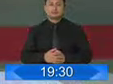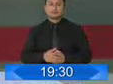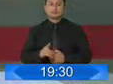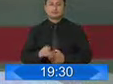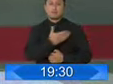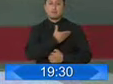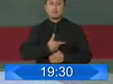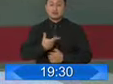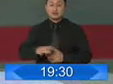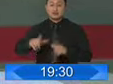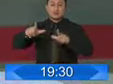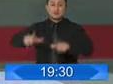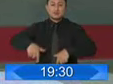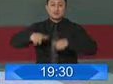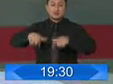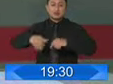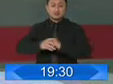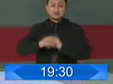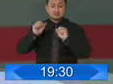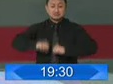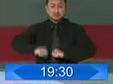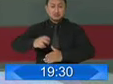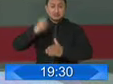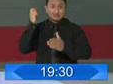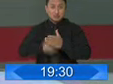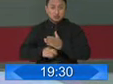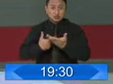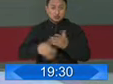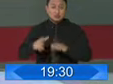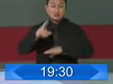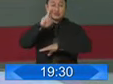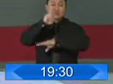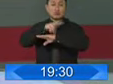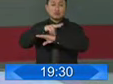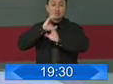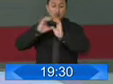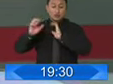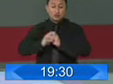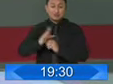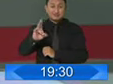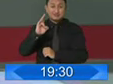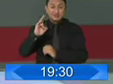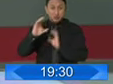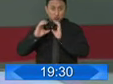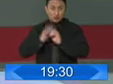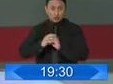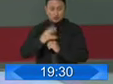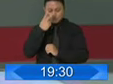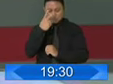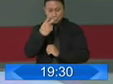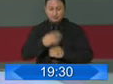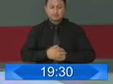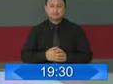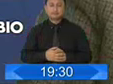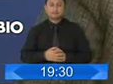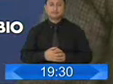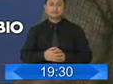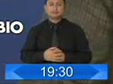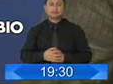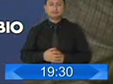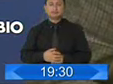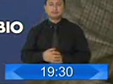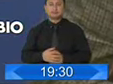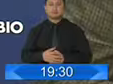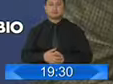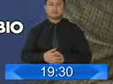presidente electo Lenín Moreno también se refirió a la sanción interpuesta por la Supercoma a 7 medios de comunicación. Escuchamos lo que dijo. Ah, lo